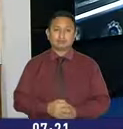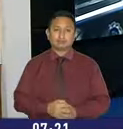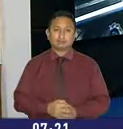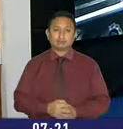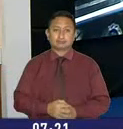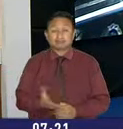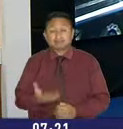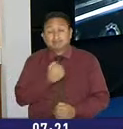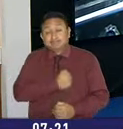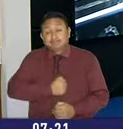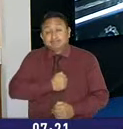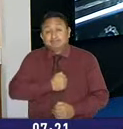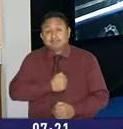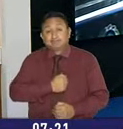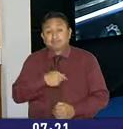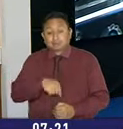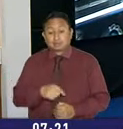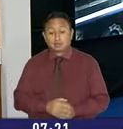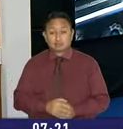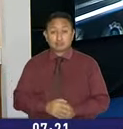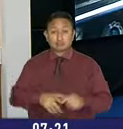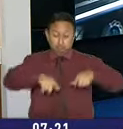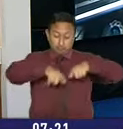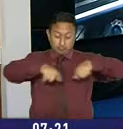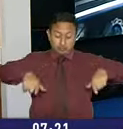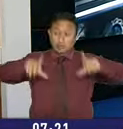las vías, muchos conductores irrespetan a la hora de